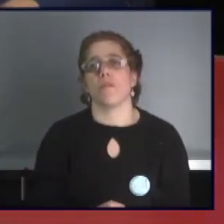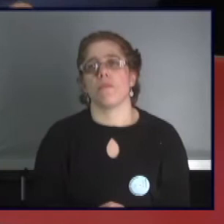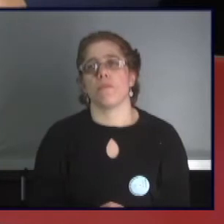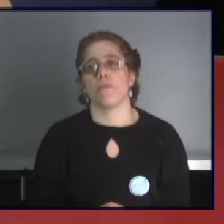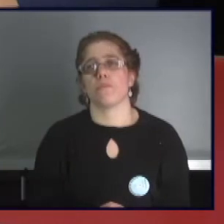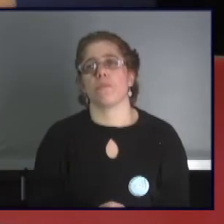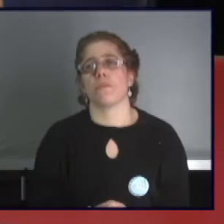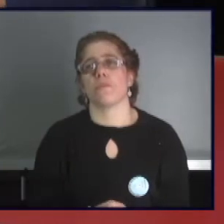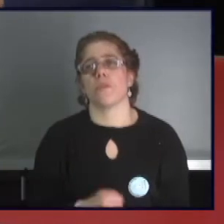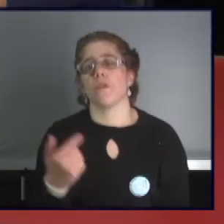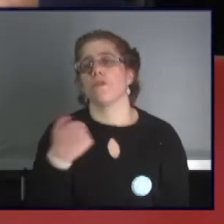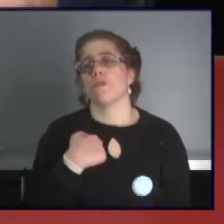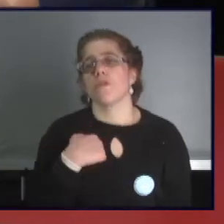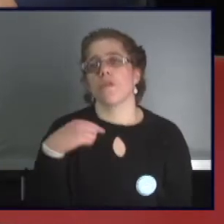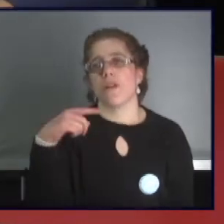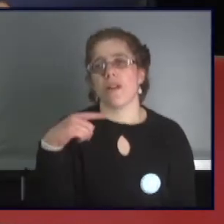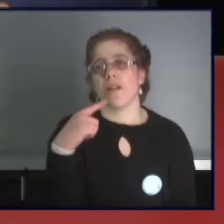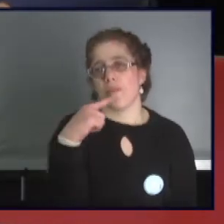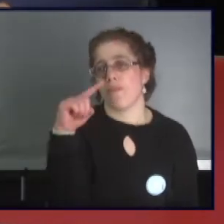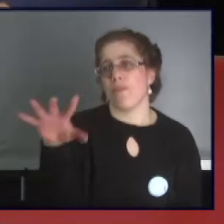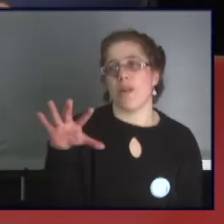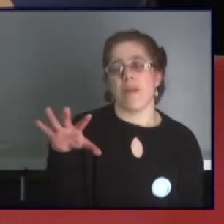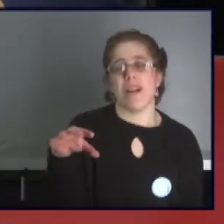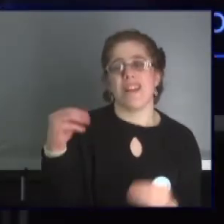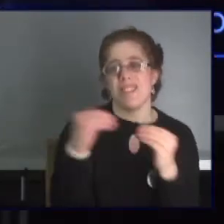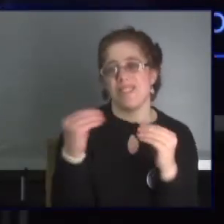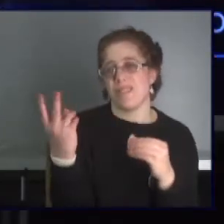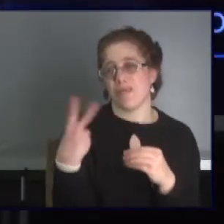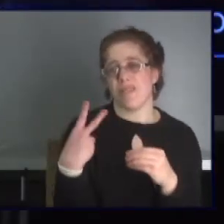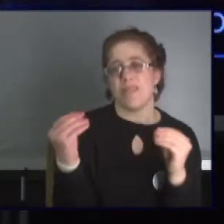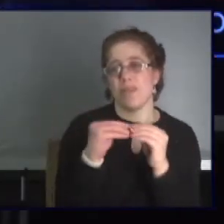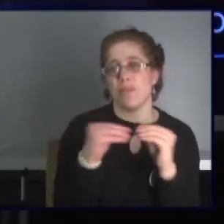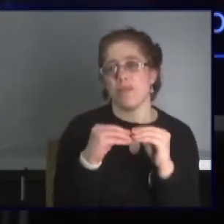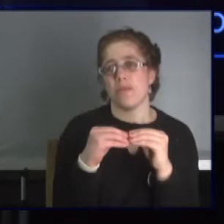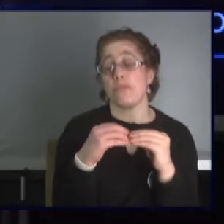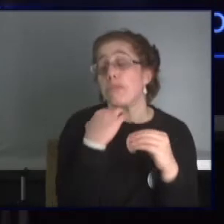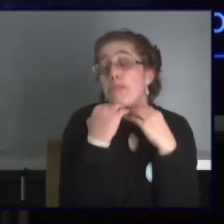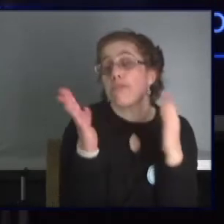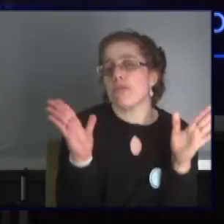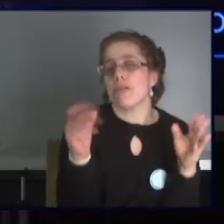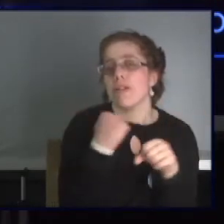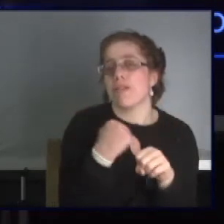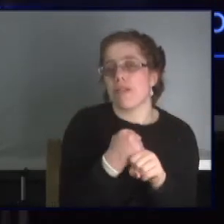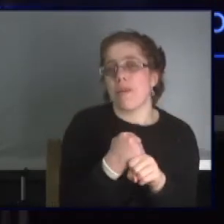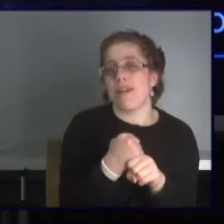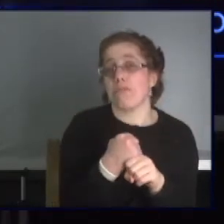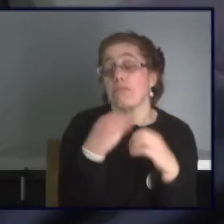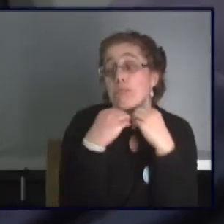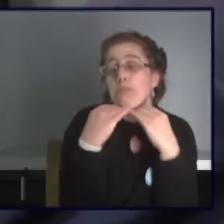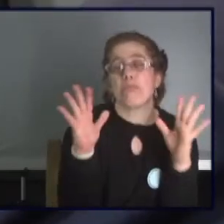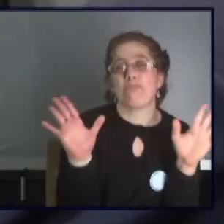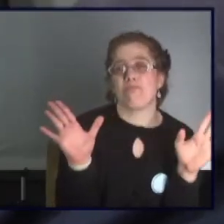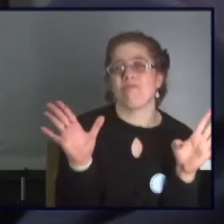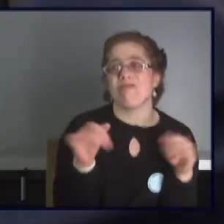quizás yo a veces en broma le digo a mis compañeros después de las elecciones no sé qué va a pasar con las obras no va a quedar frankenstein me digo yo lo